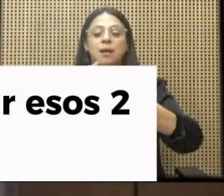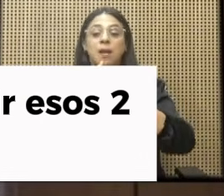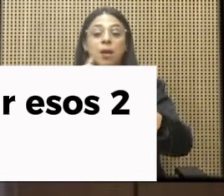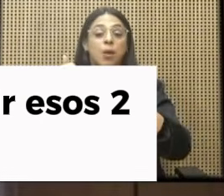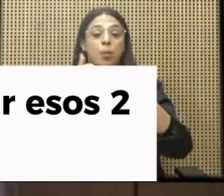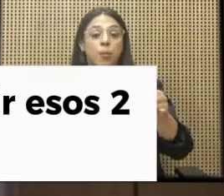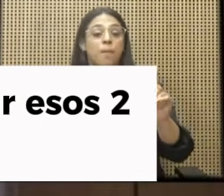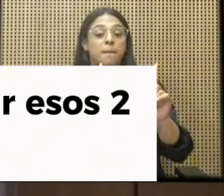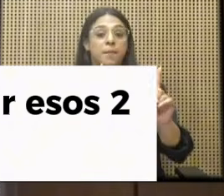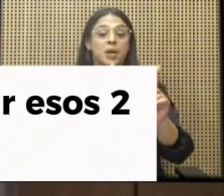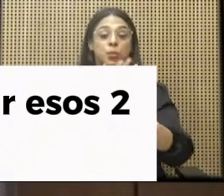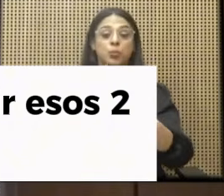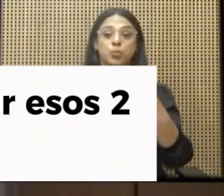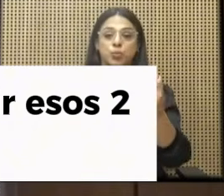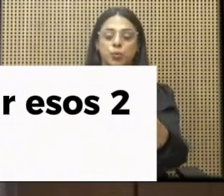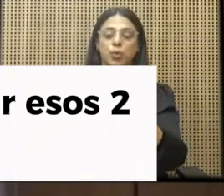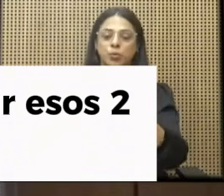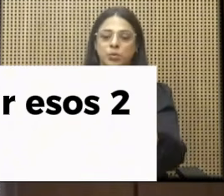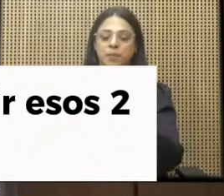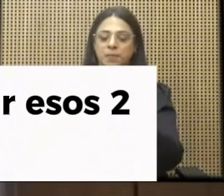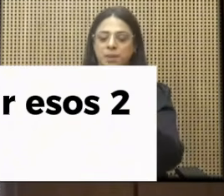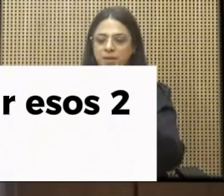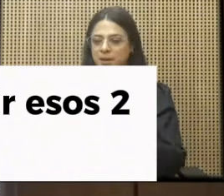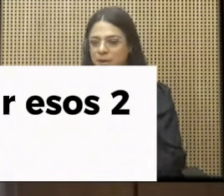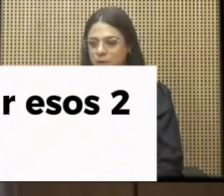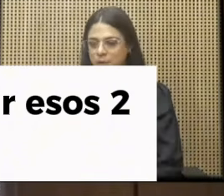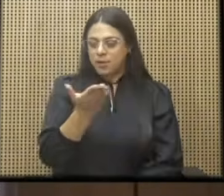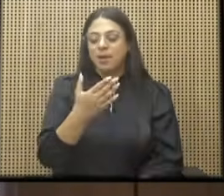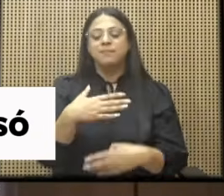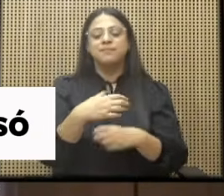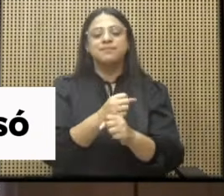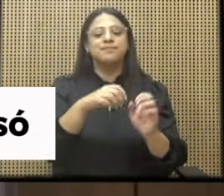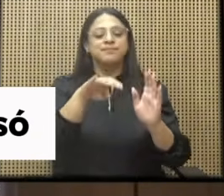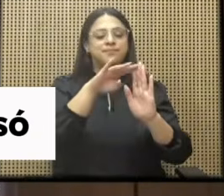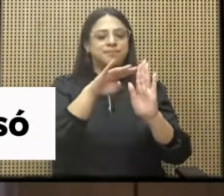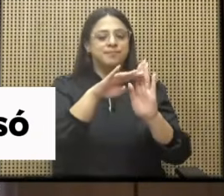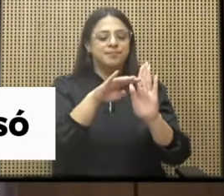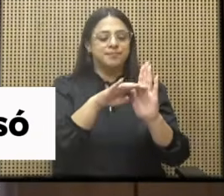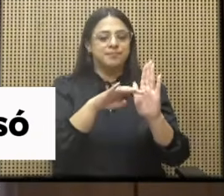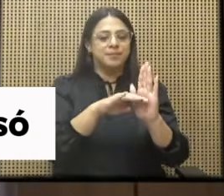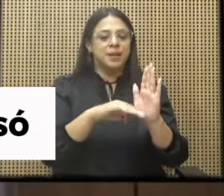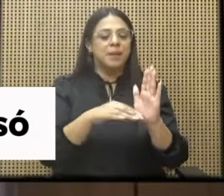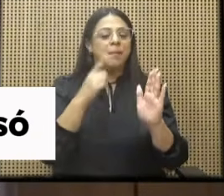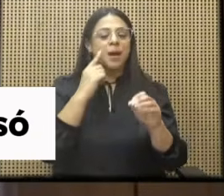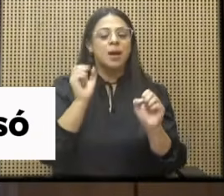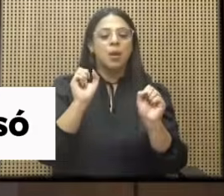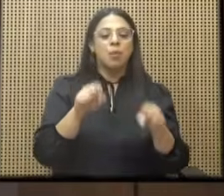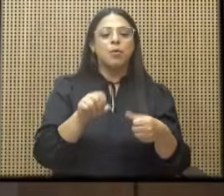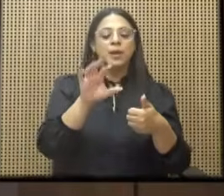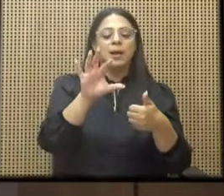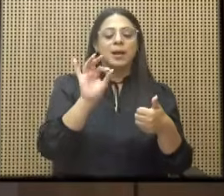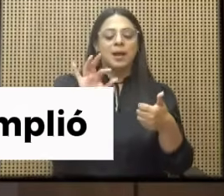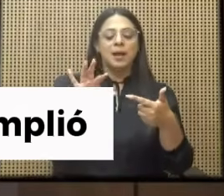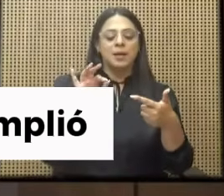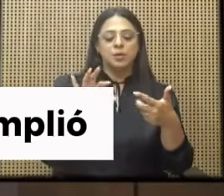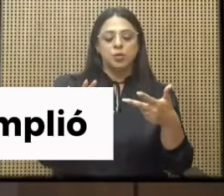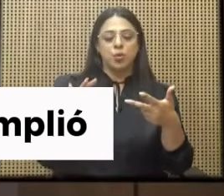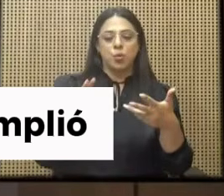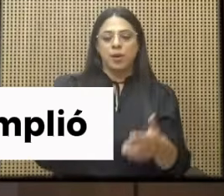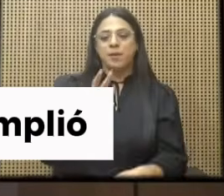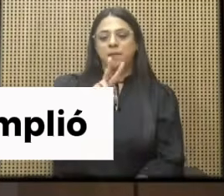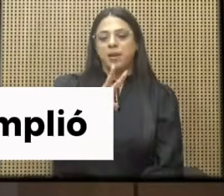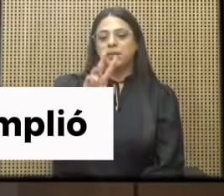le pidieron que hiciera una lista para elegir esos 24 magistrados. Pero ¿qué fue lo que pasó? Que